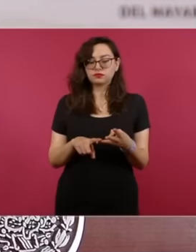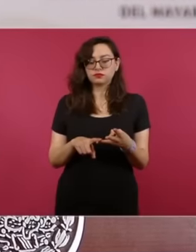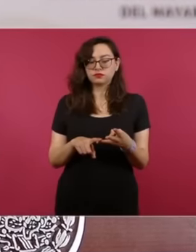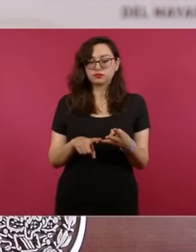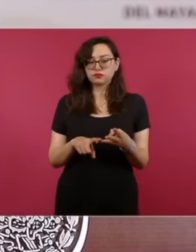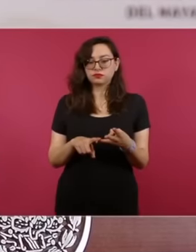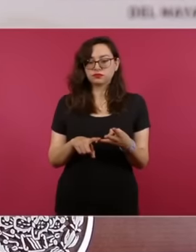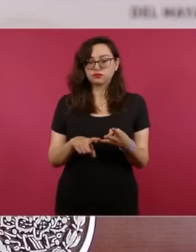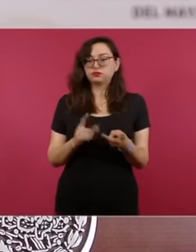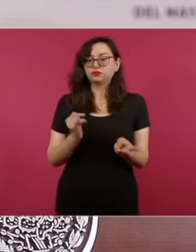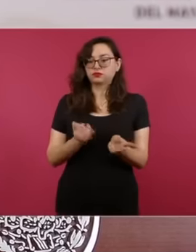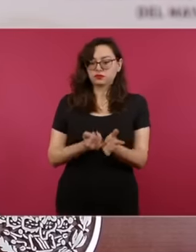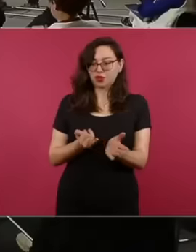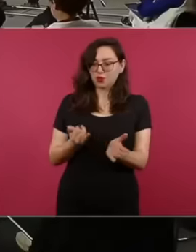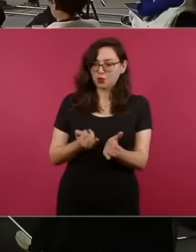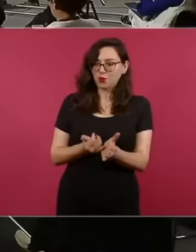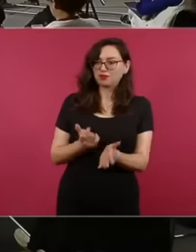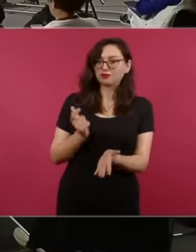contribuye con sus impuestos,